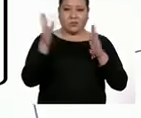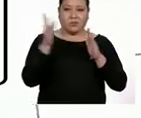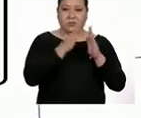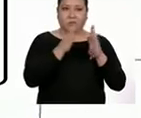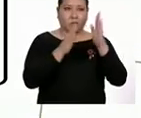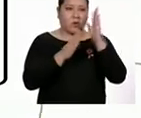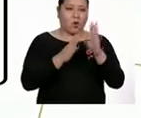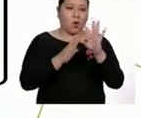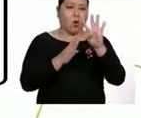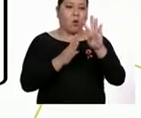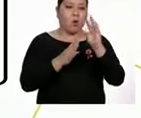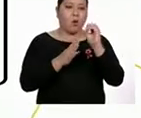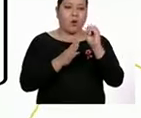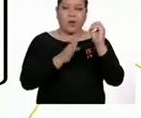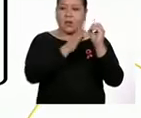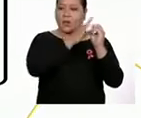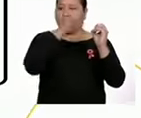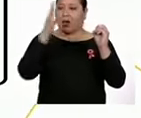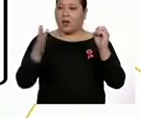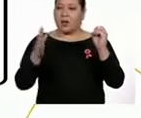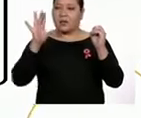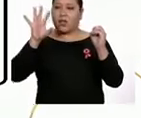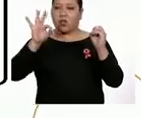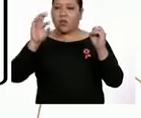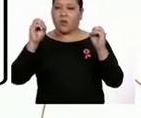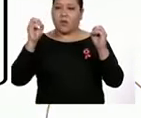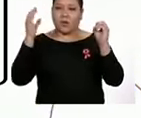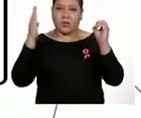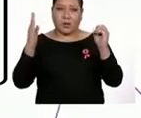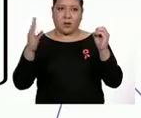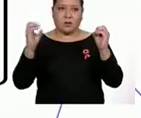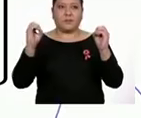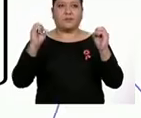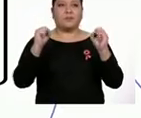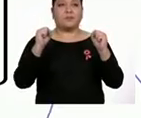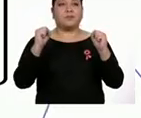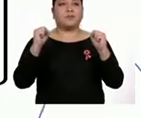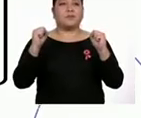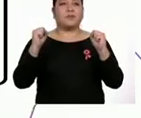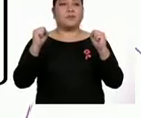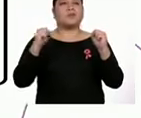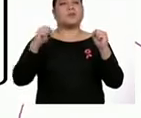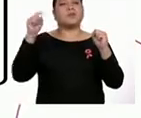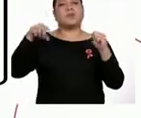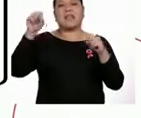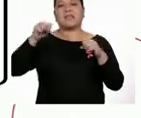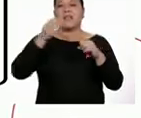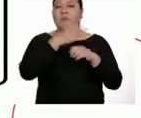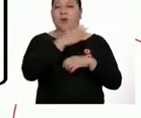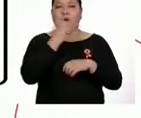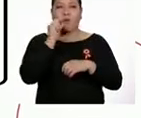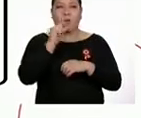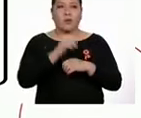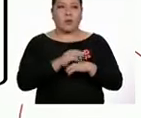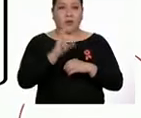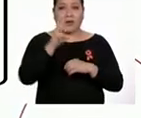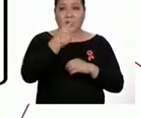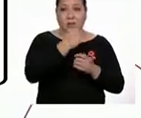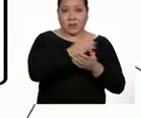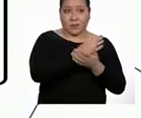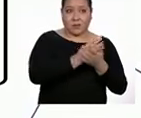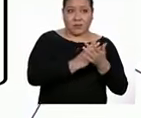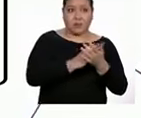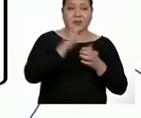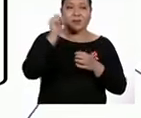más desde los 40 hasta los 90 metros del campo. Ahora sí mejoramos un poquito. Pero en el